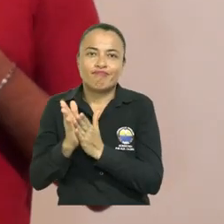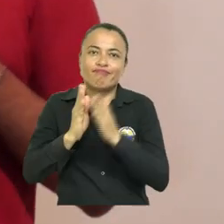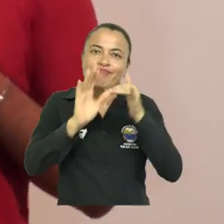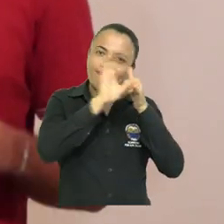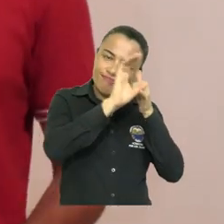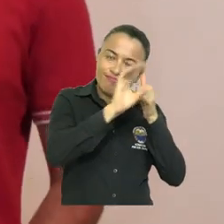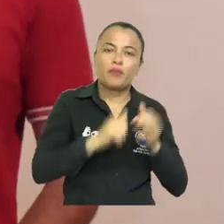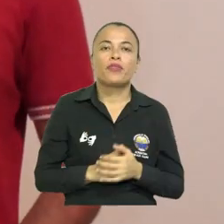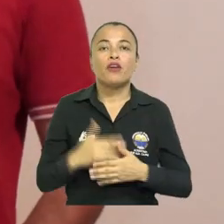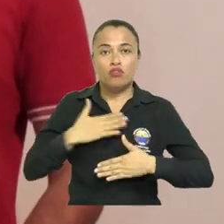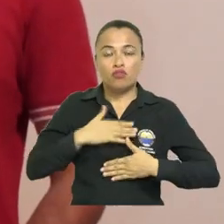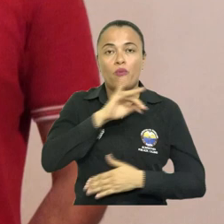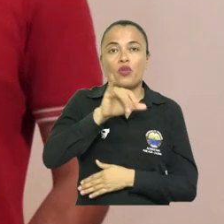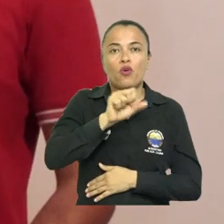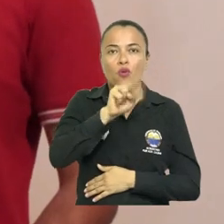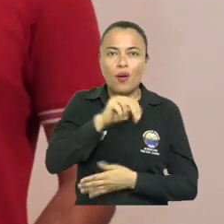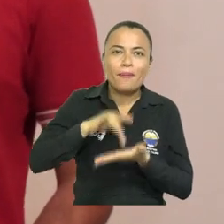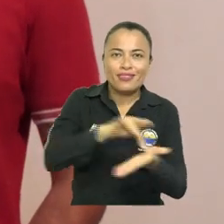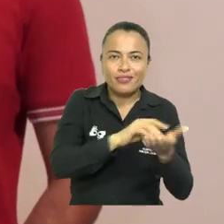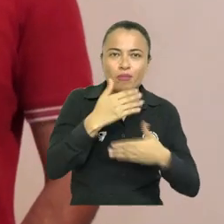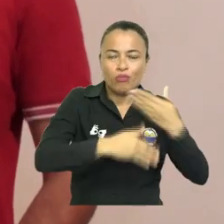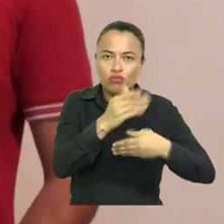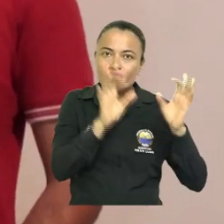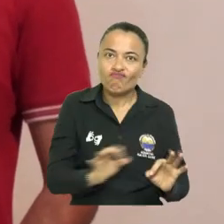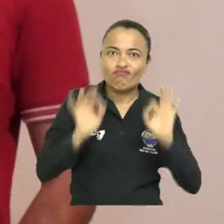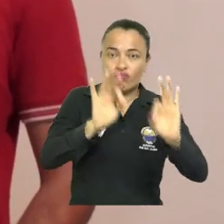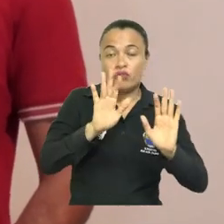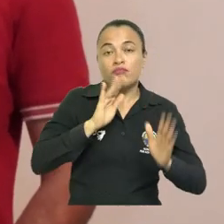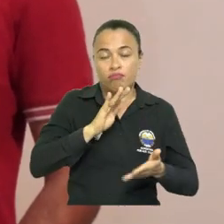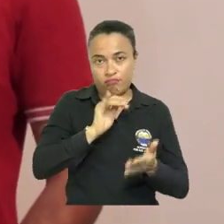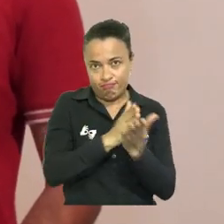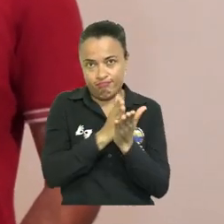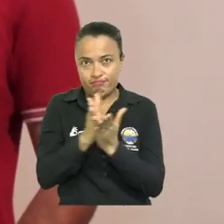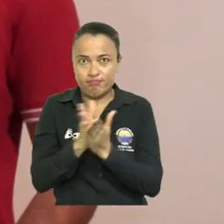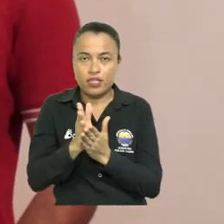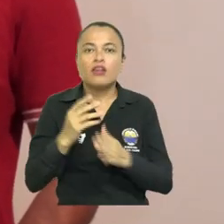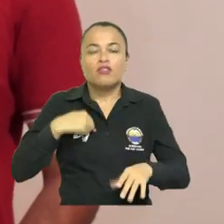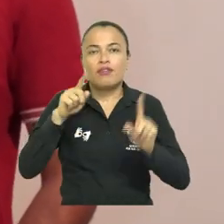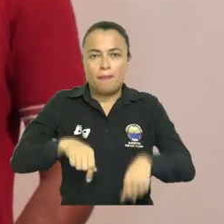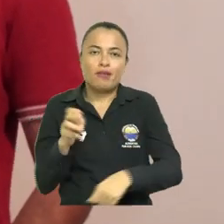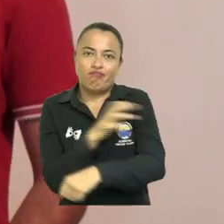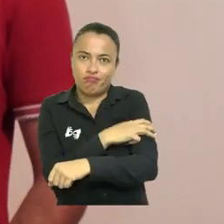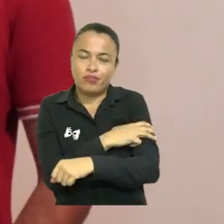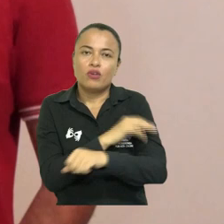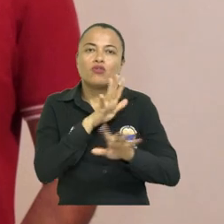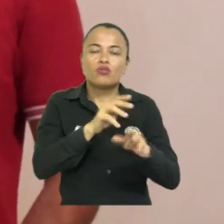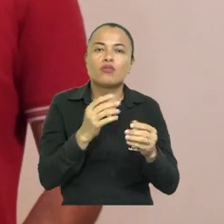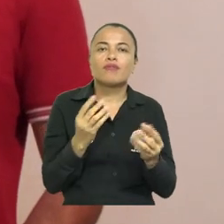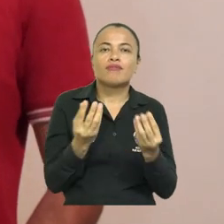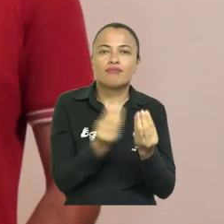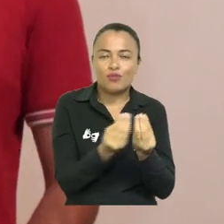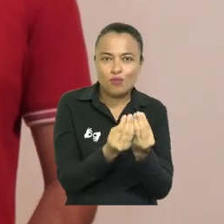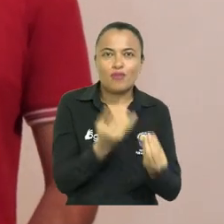soy Juan, participé en el proceso de acreditación por alta calidad de nuestro programa y formo parte del programa de monitorías académicas en el Centro de Plurilingüismo.